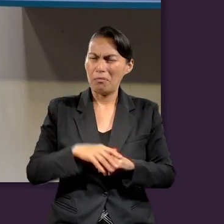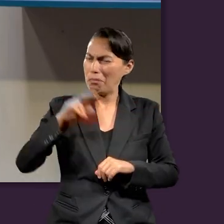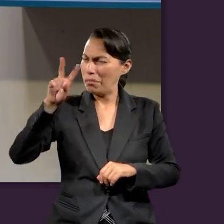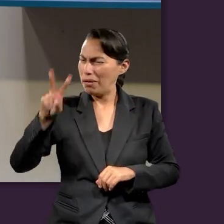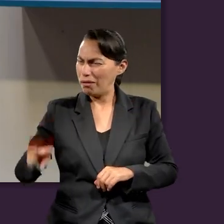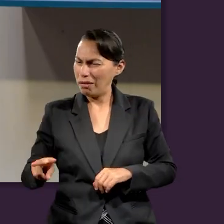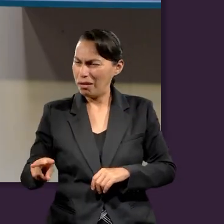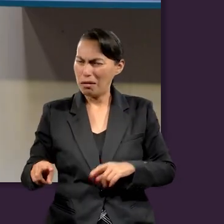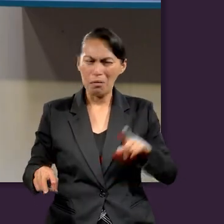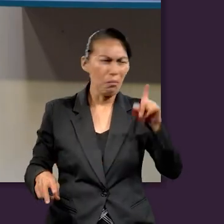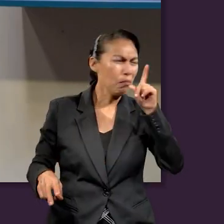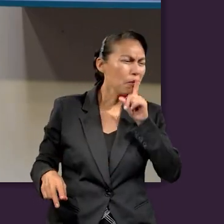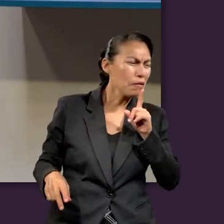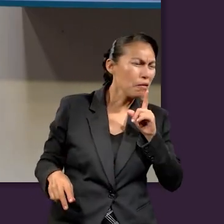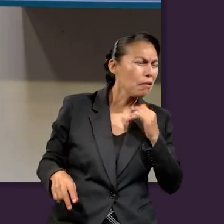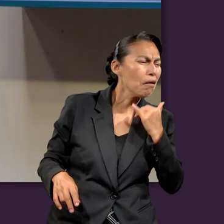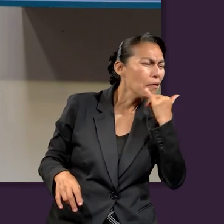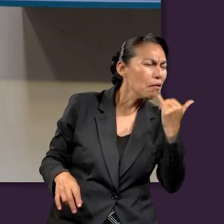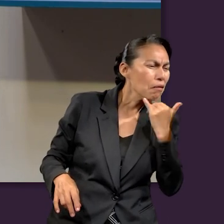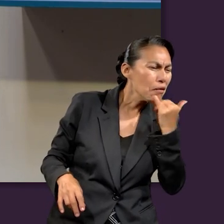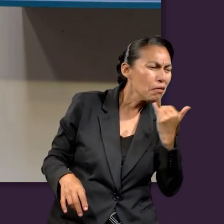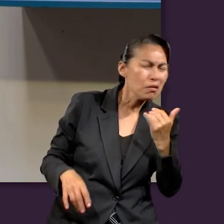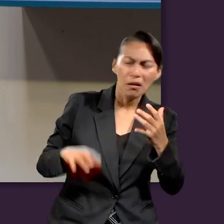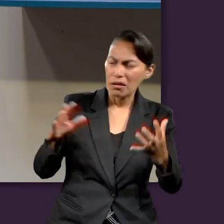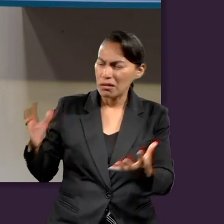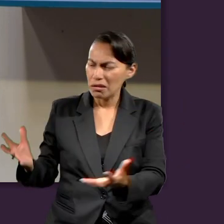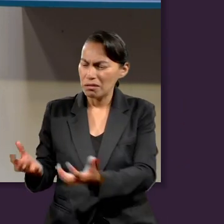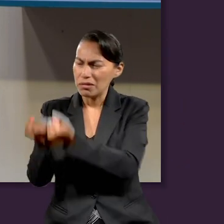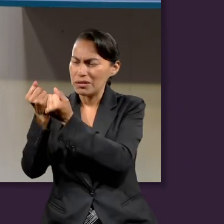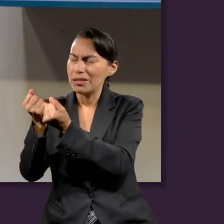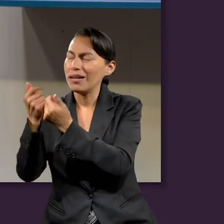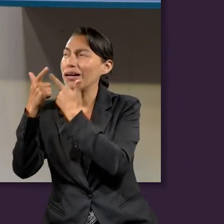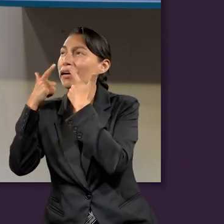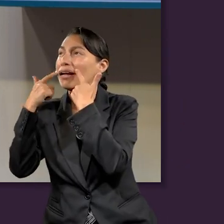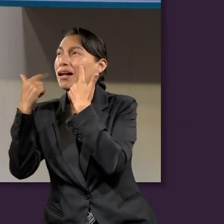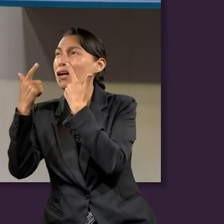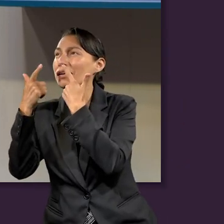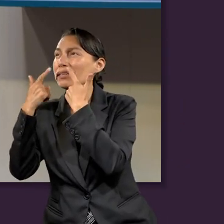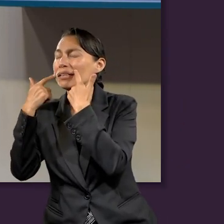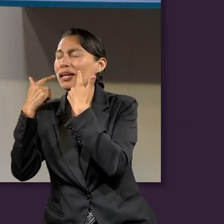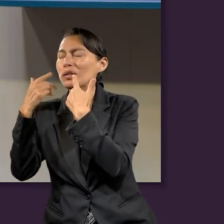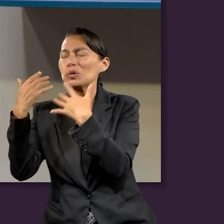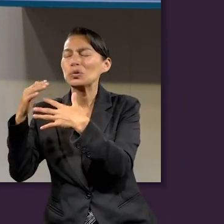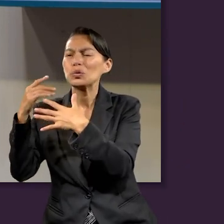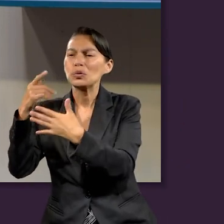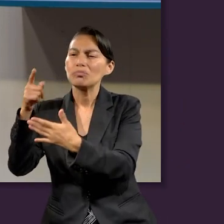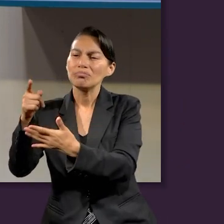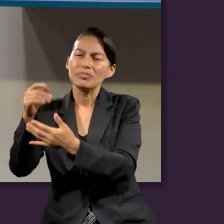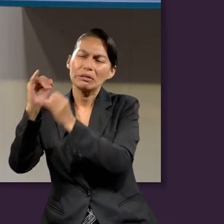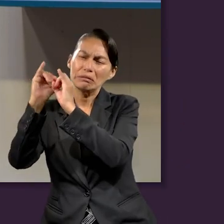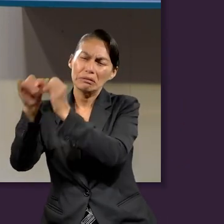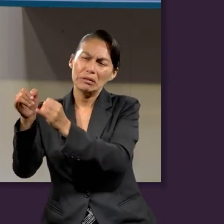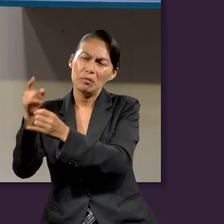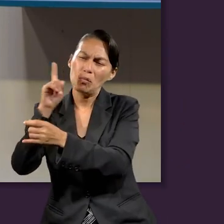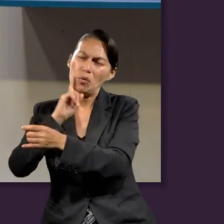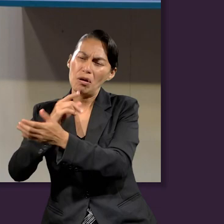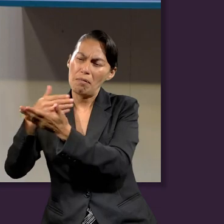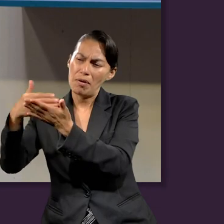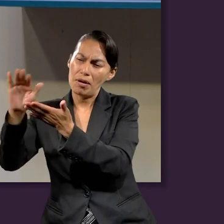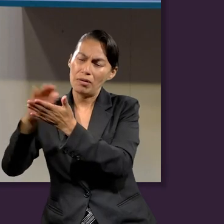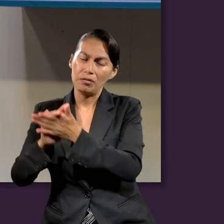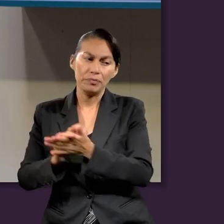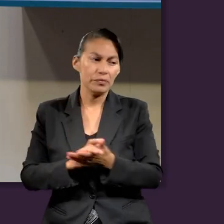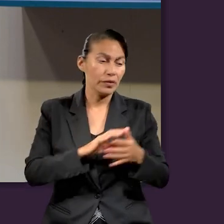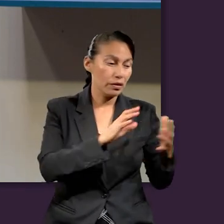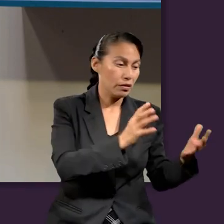entre la verdad y el error, la salvación por gracia, identificada con la mujer de blanco,